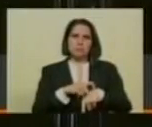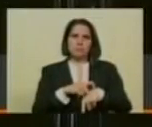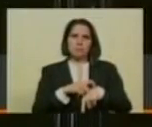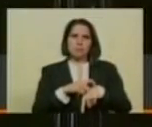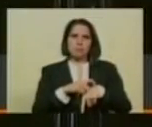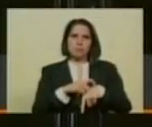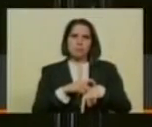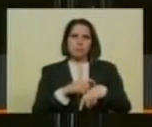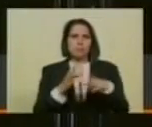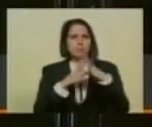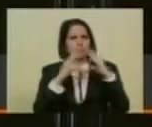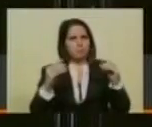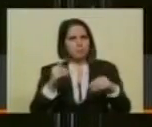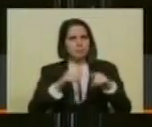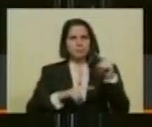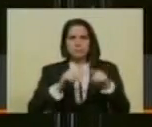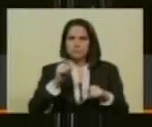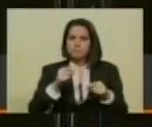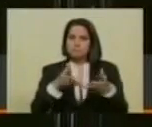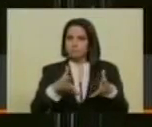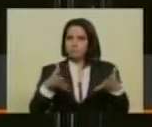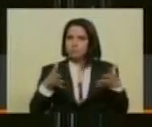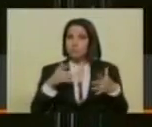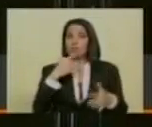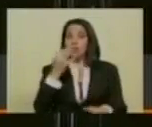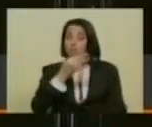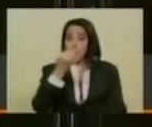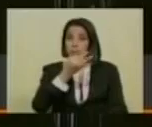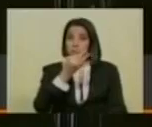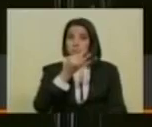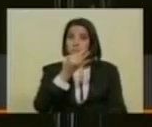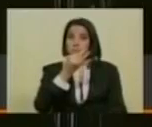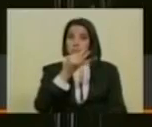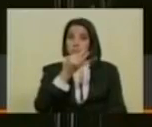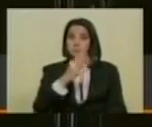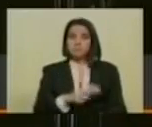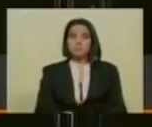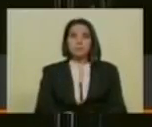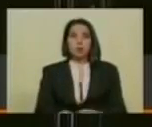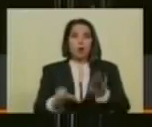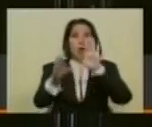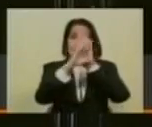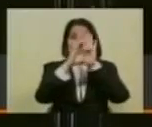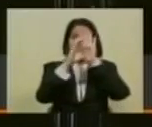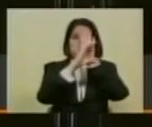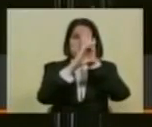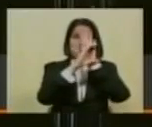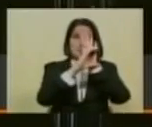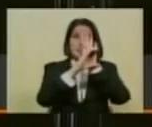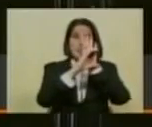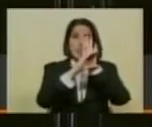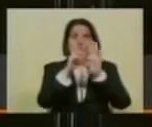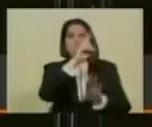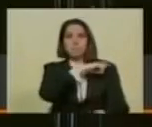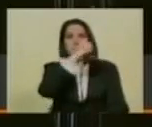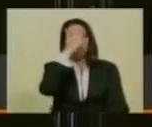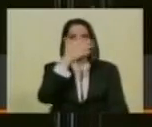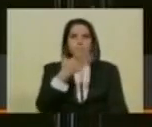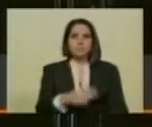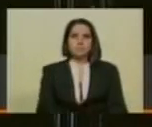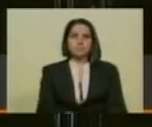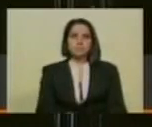En todas las circunstancias triunfamos con la verdad, con la Constitución, con la autoridad, con el apoyo de